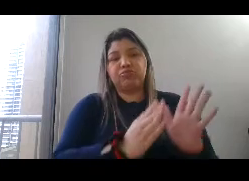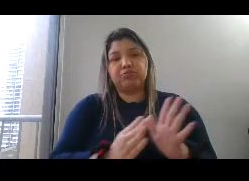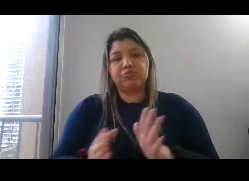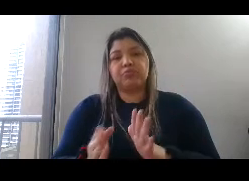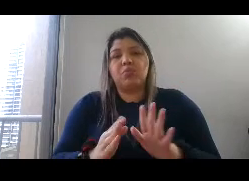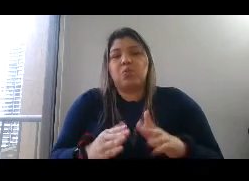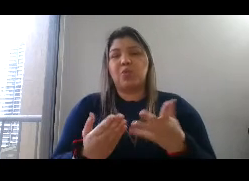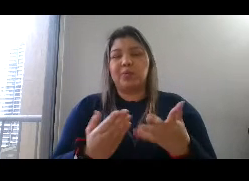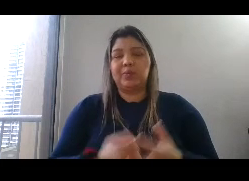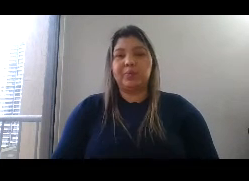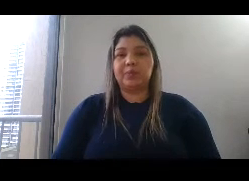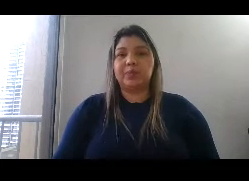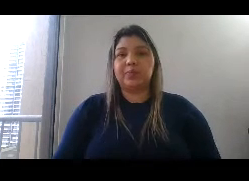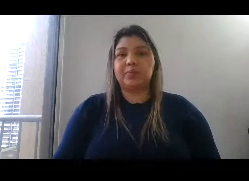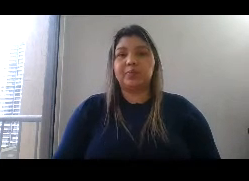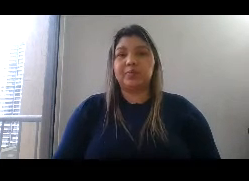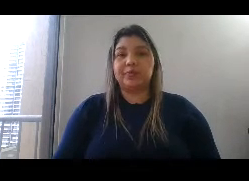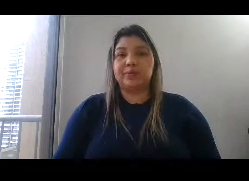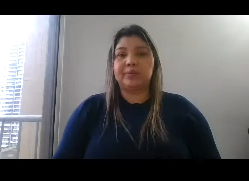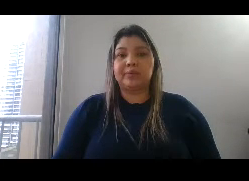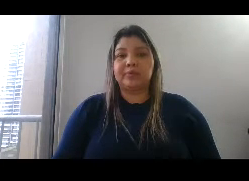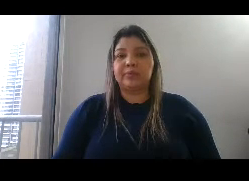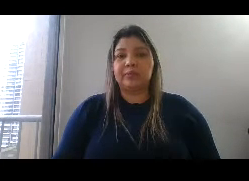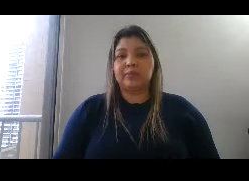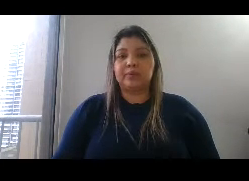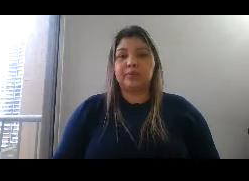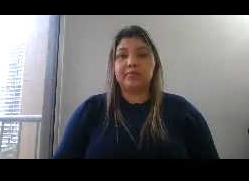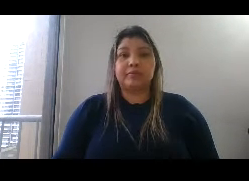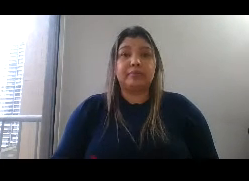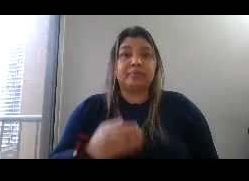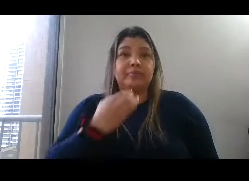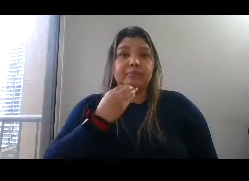existen tiempos de